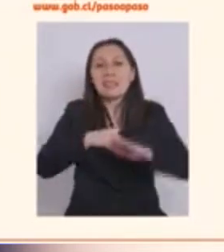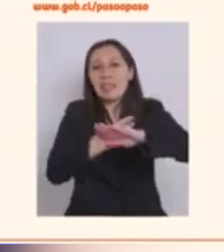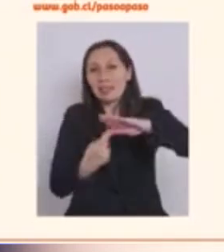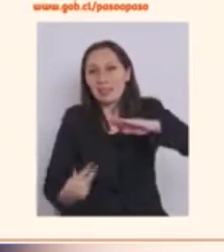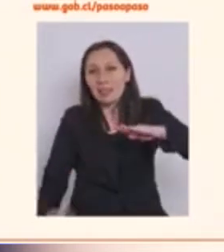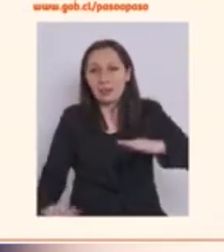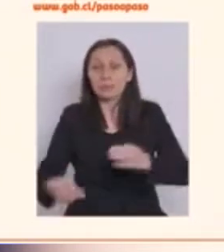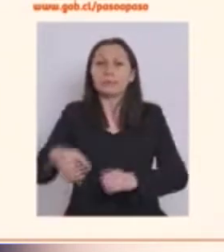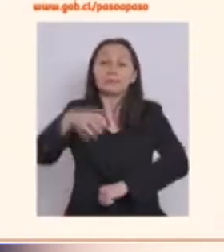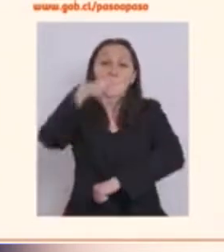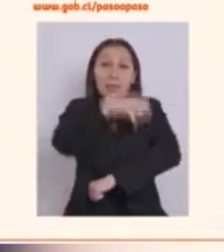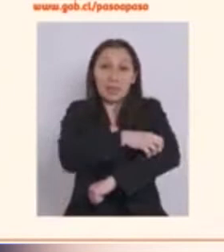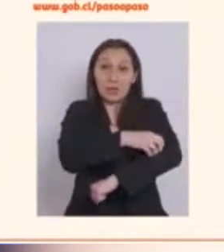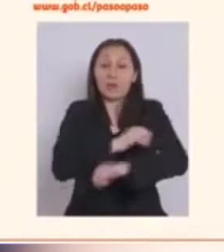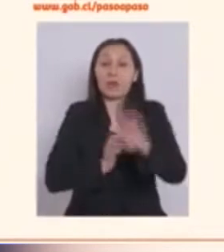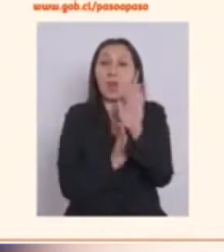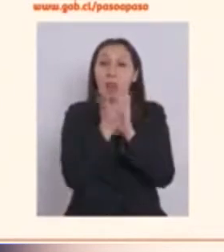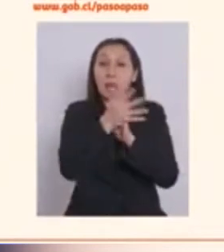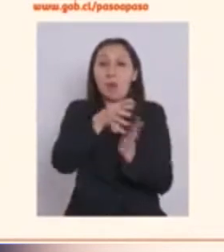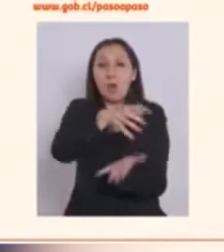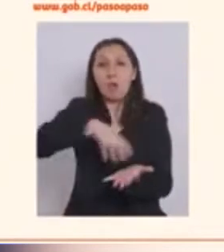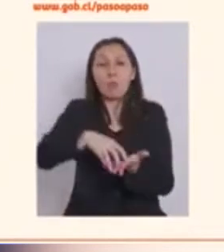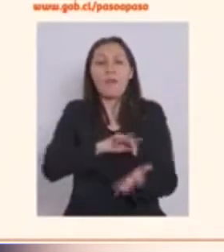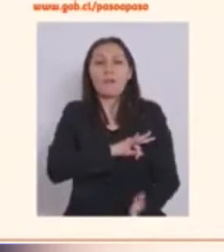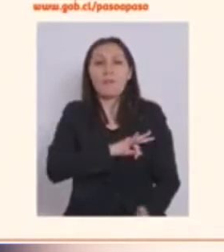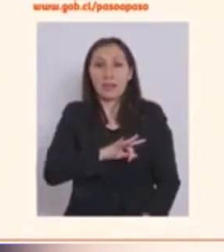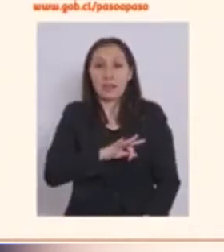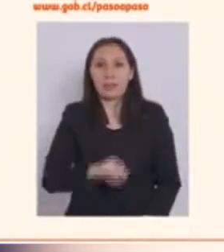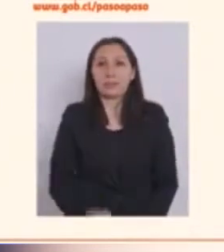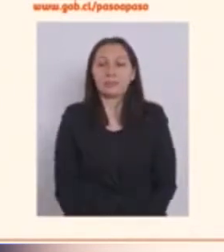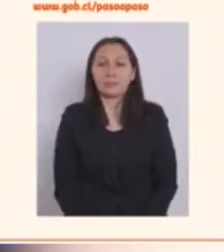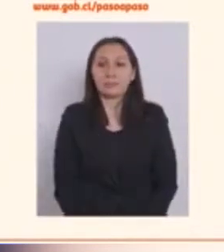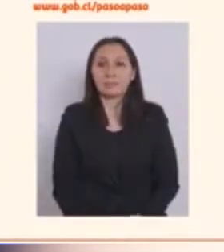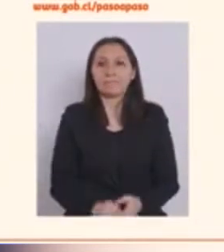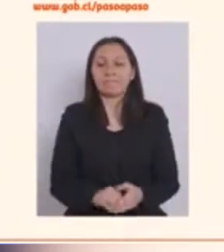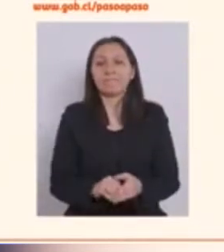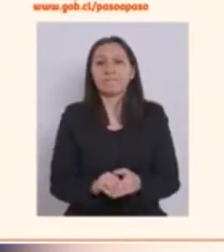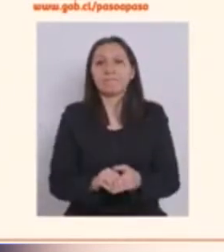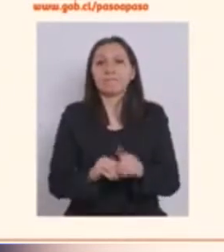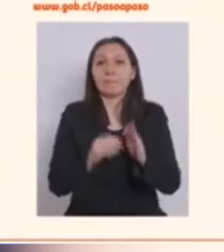Quintero. En la región de la Araucanía, la comuna de Freire.